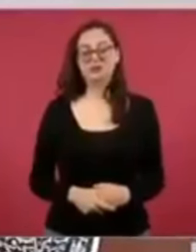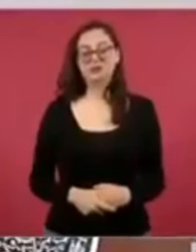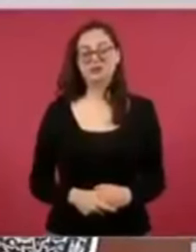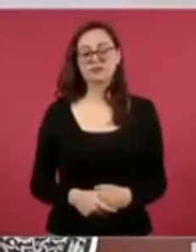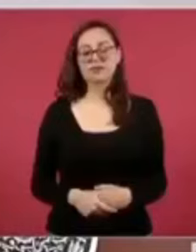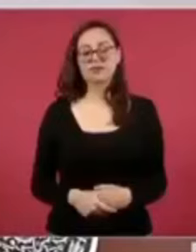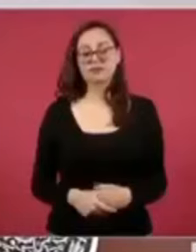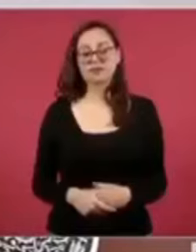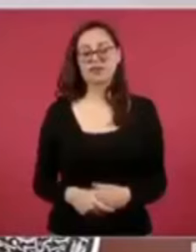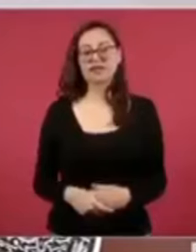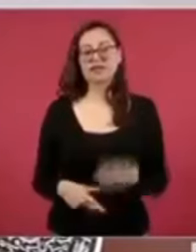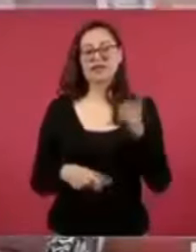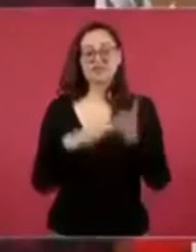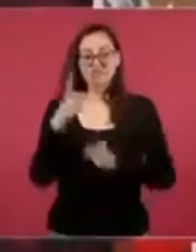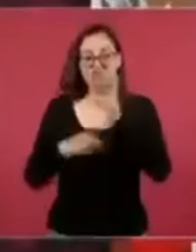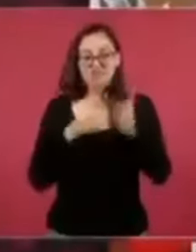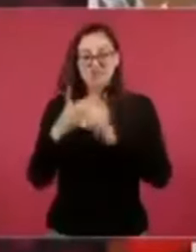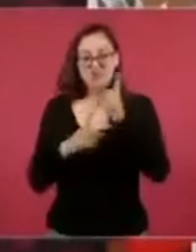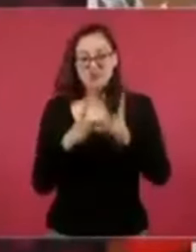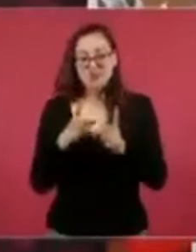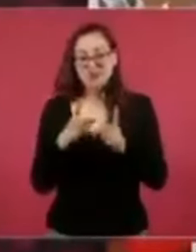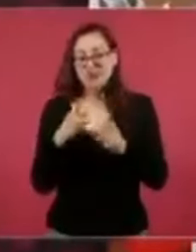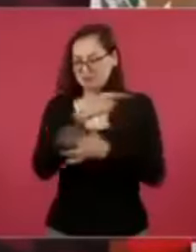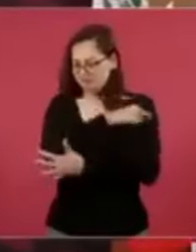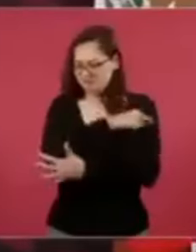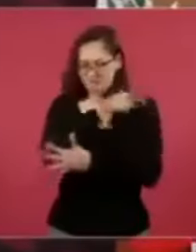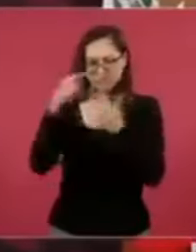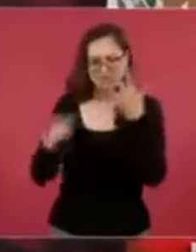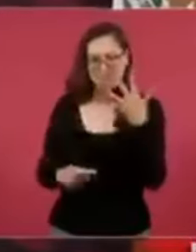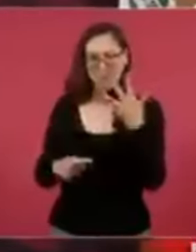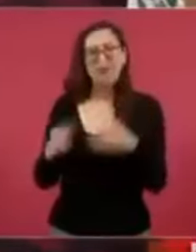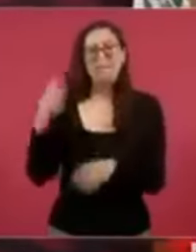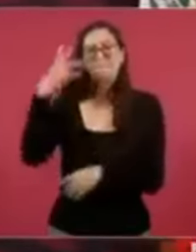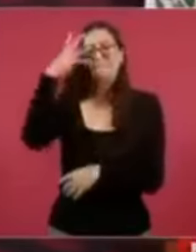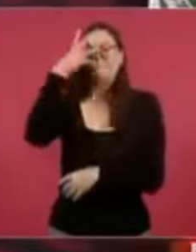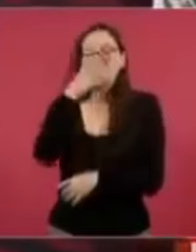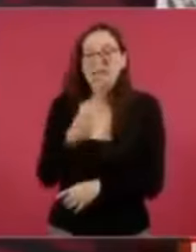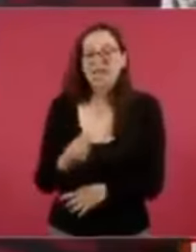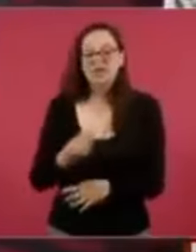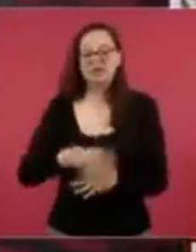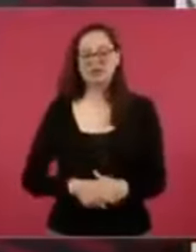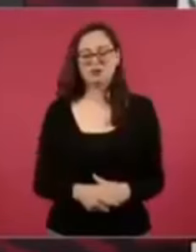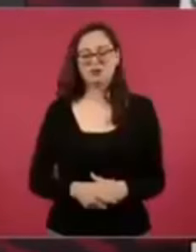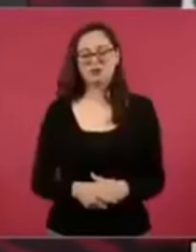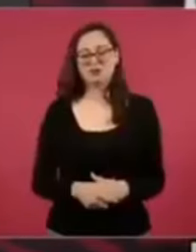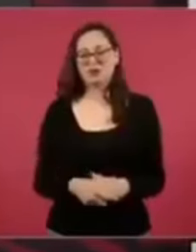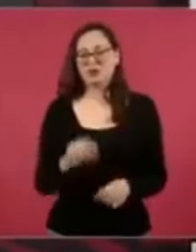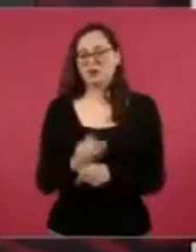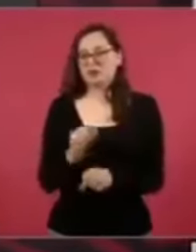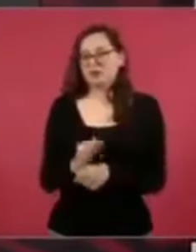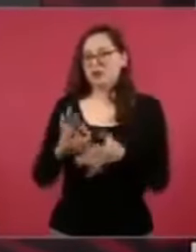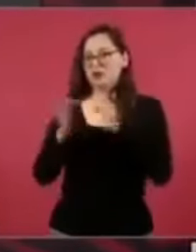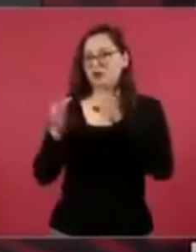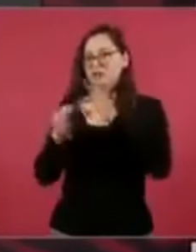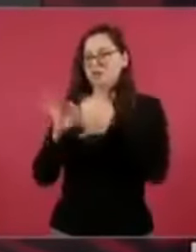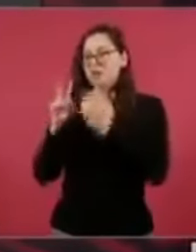alcanzaron el triunfo, cuando ya sacaron medalla, llegan todos y se trepan en ella. Es